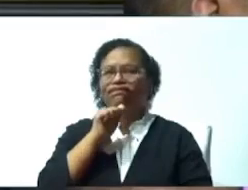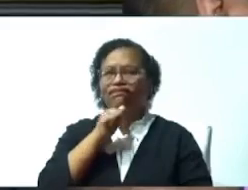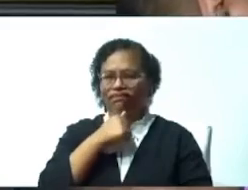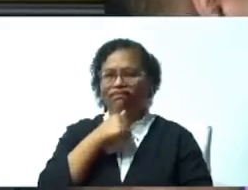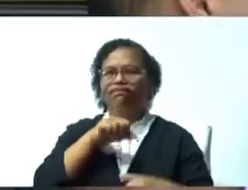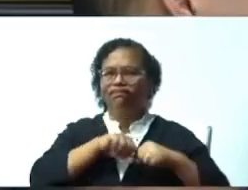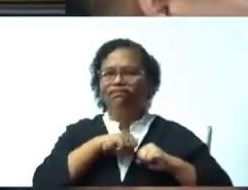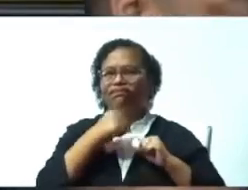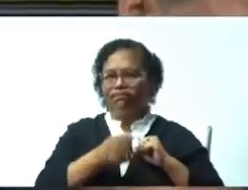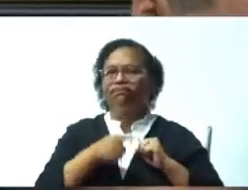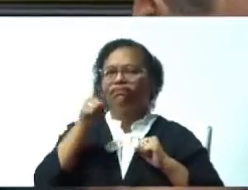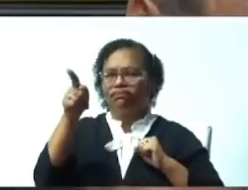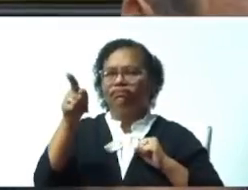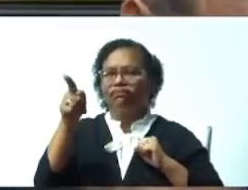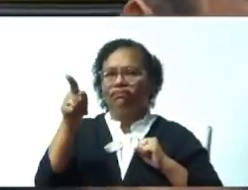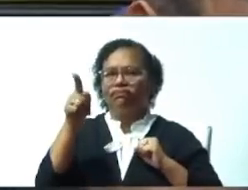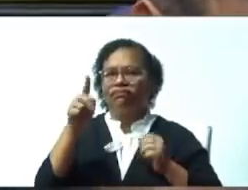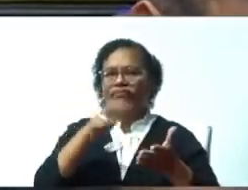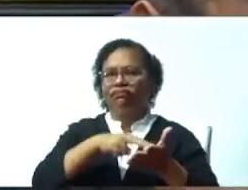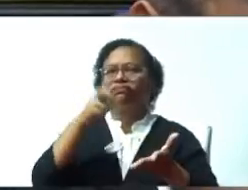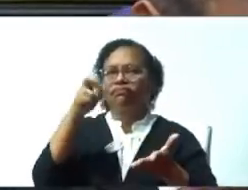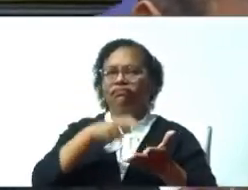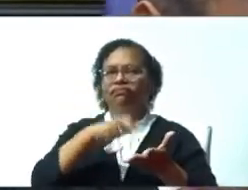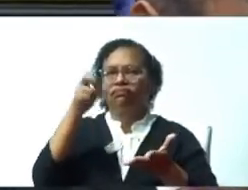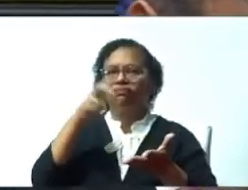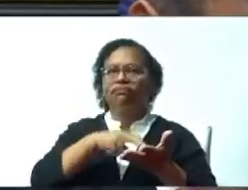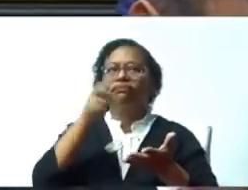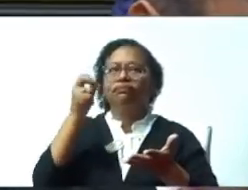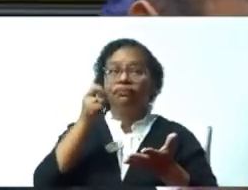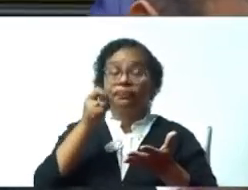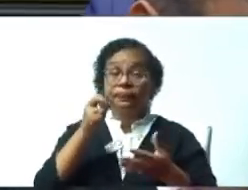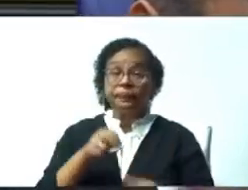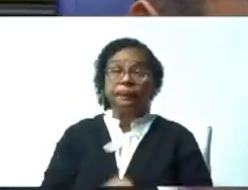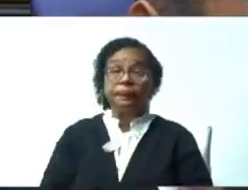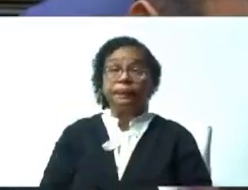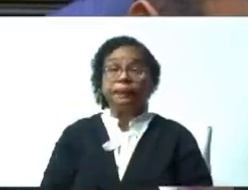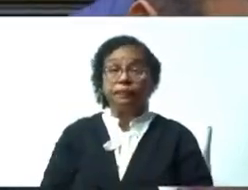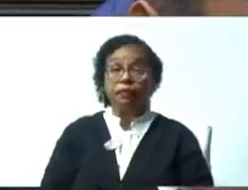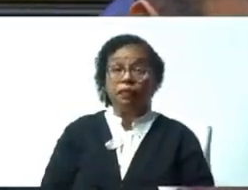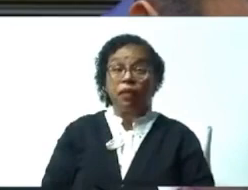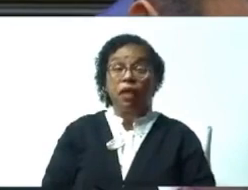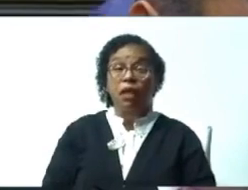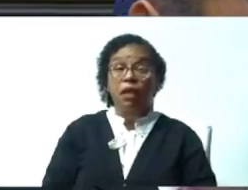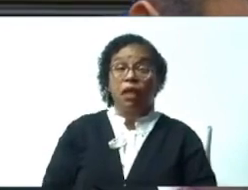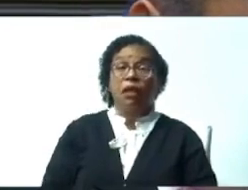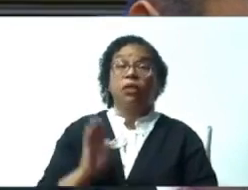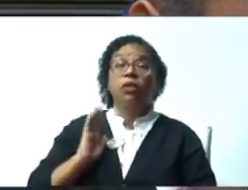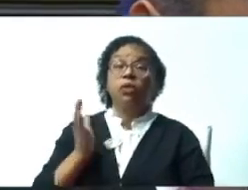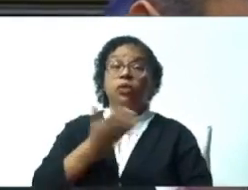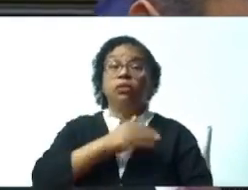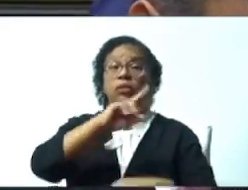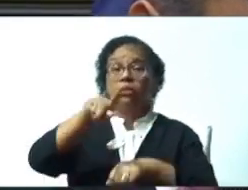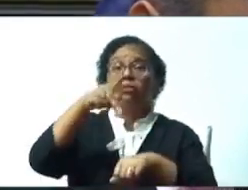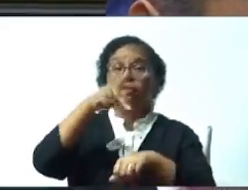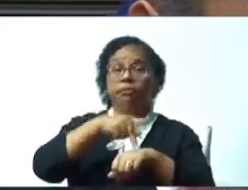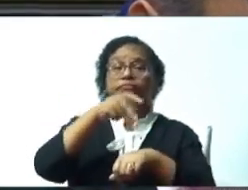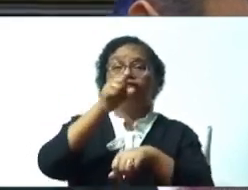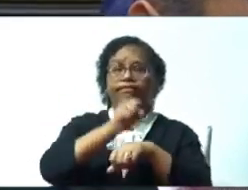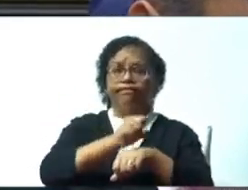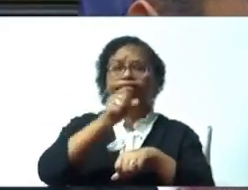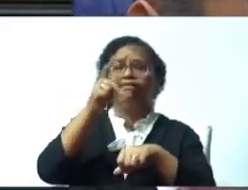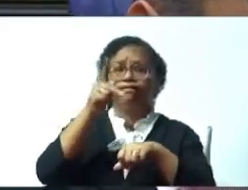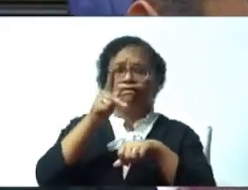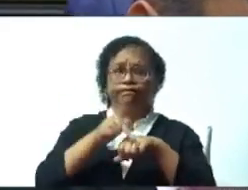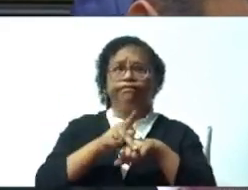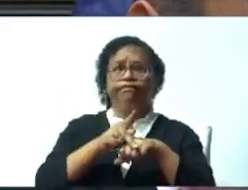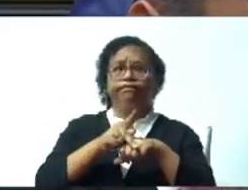Macorís, hoy nos encontramos prácticamente de dolor, en duelo, en luto, por lo que